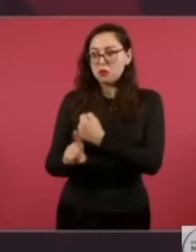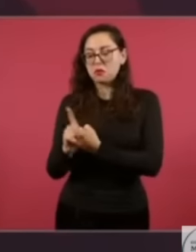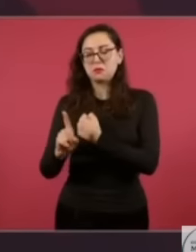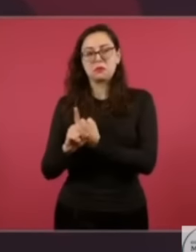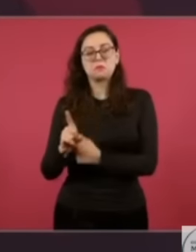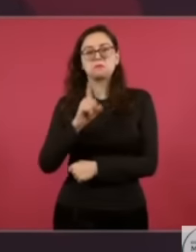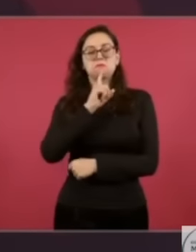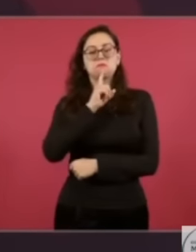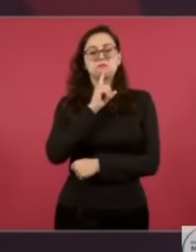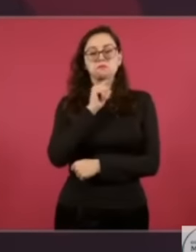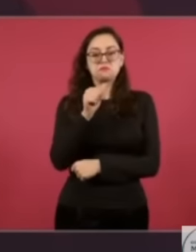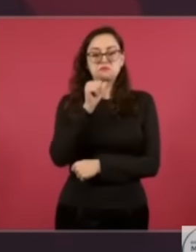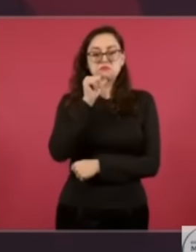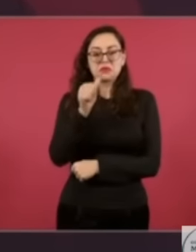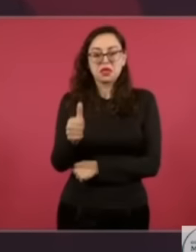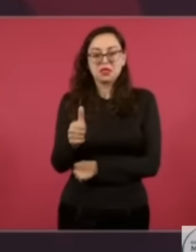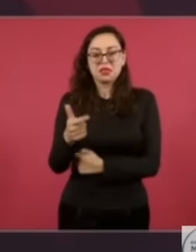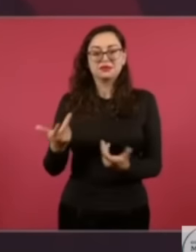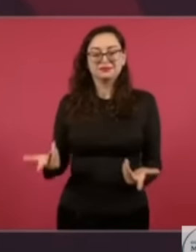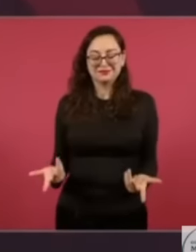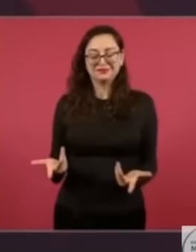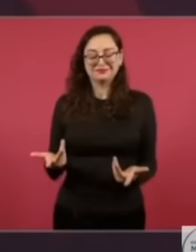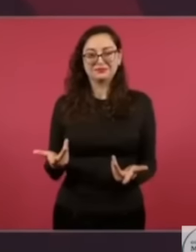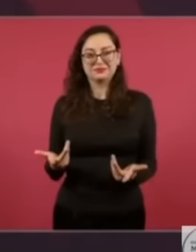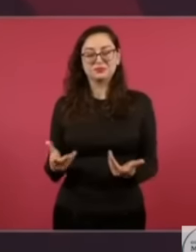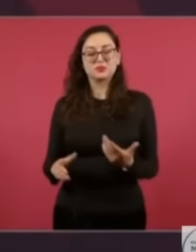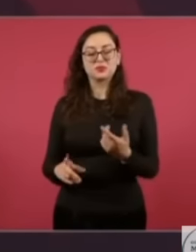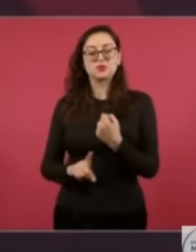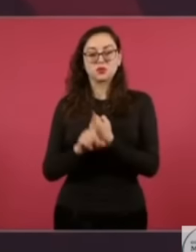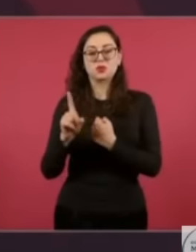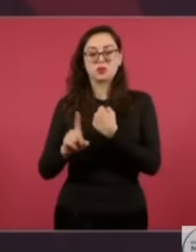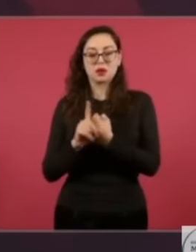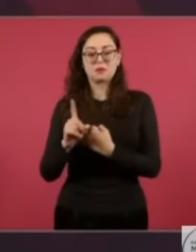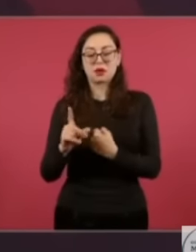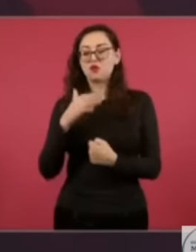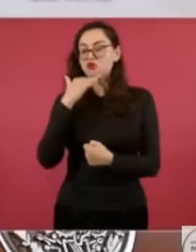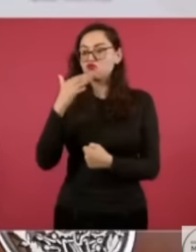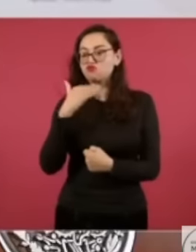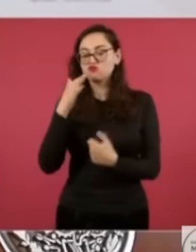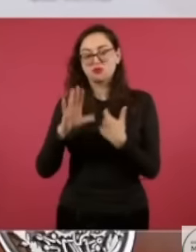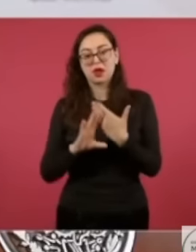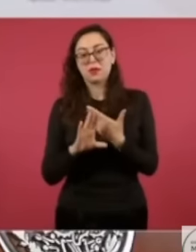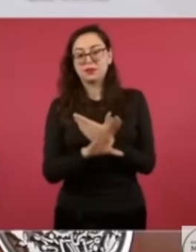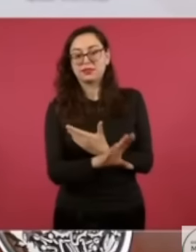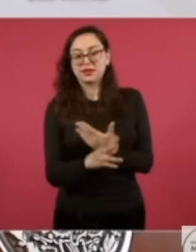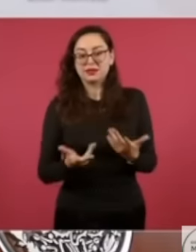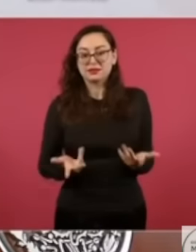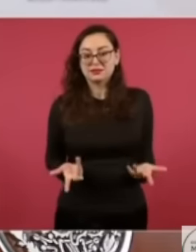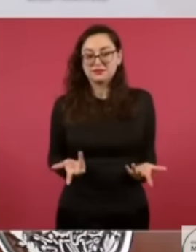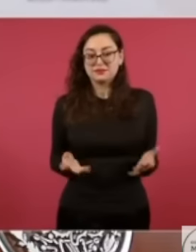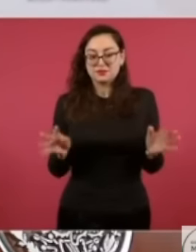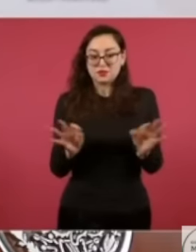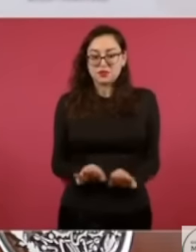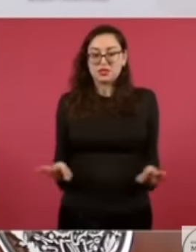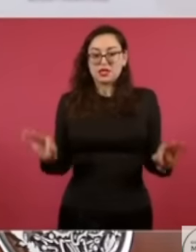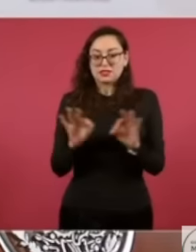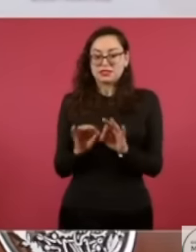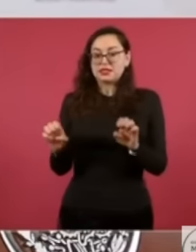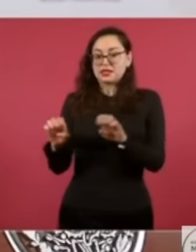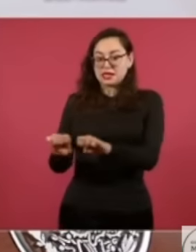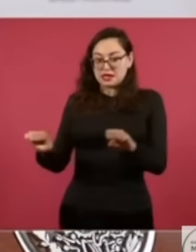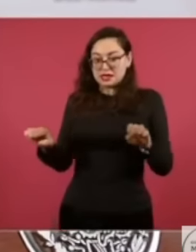se va a evitar la corrupción. Es muy importante el equipo y es muy importante